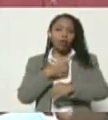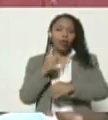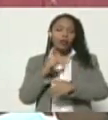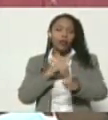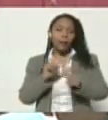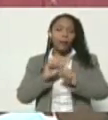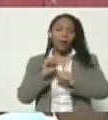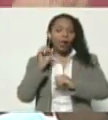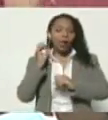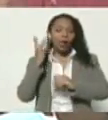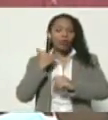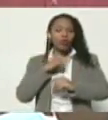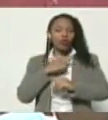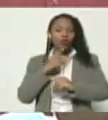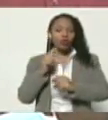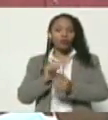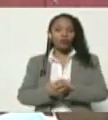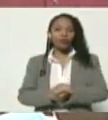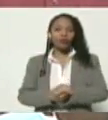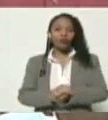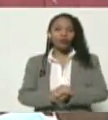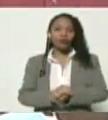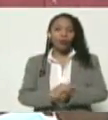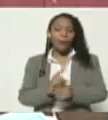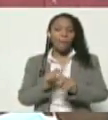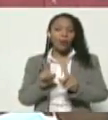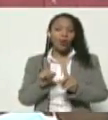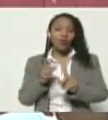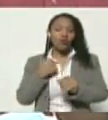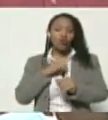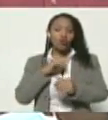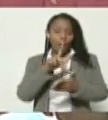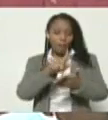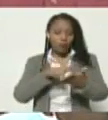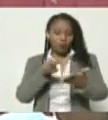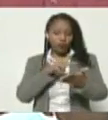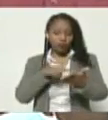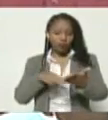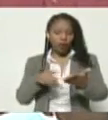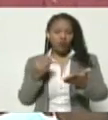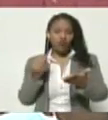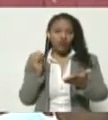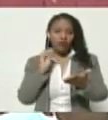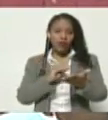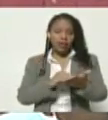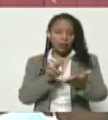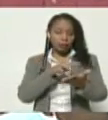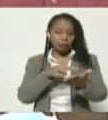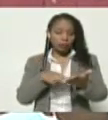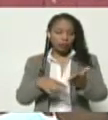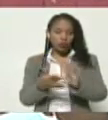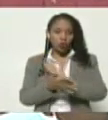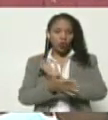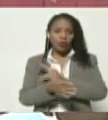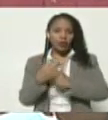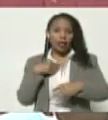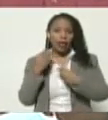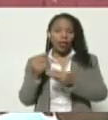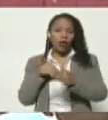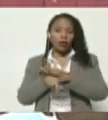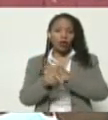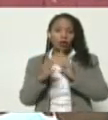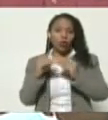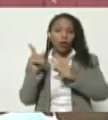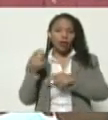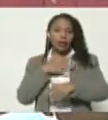hemos inventado nosotros, sí lo inventamos nosotros, pero lo hemos leído cantidad de veces. Y se le ha dado acceso a todo